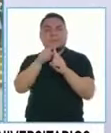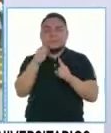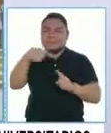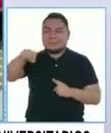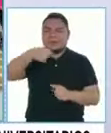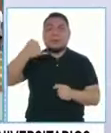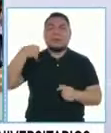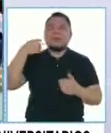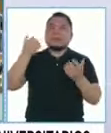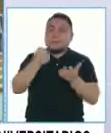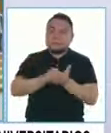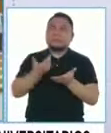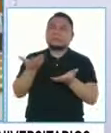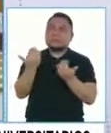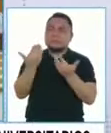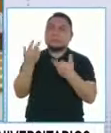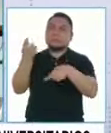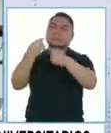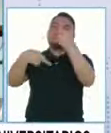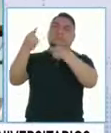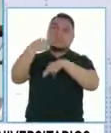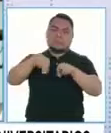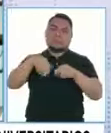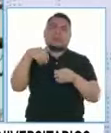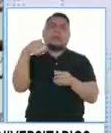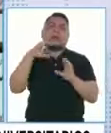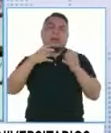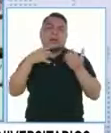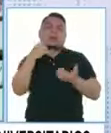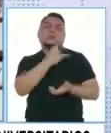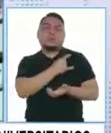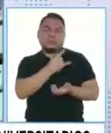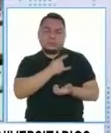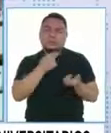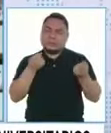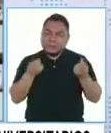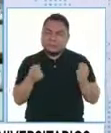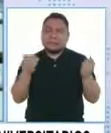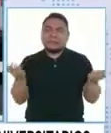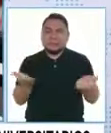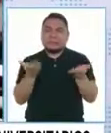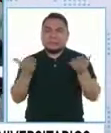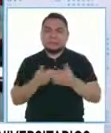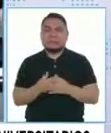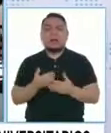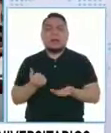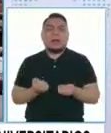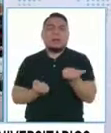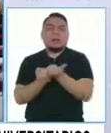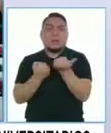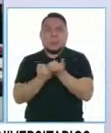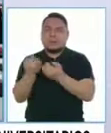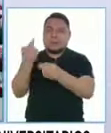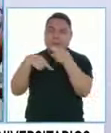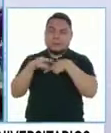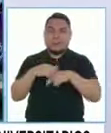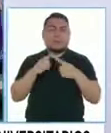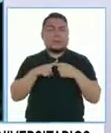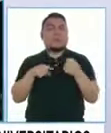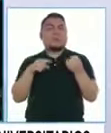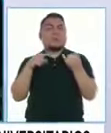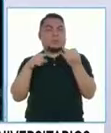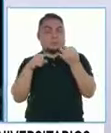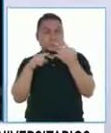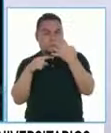puedan volver y retornar a las clases a su universidad, ¿no? Hay cuatro líneas de acción. La primera tiene que ver